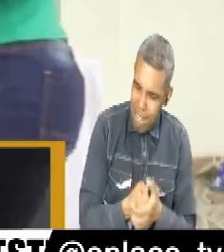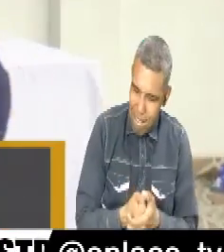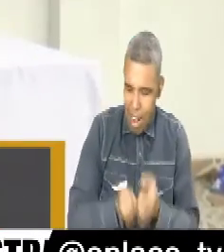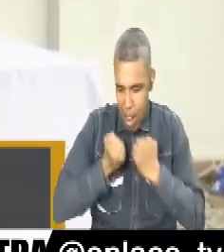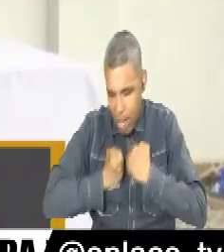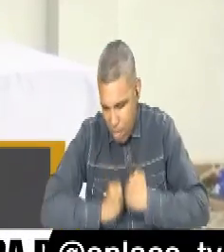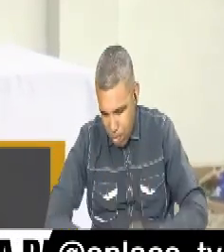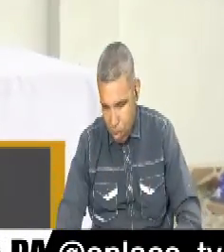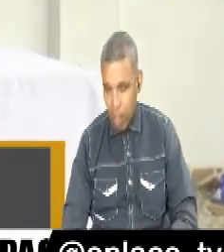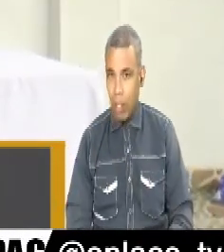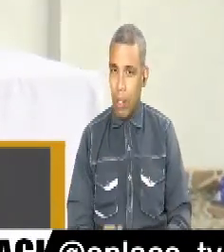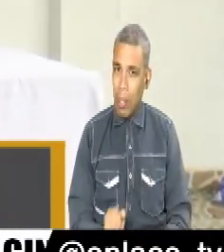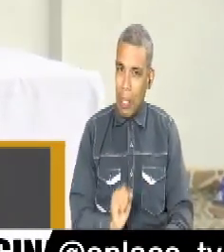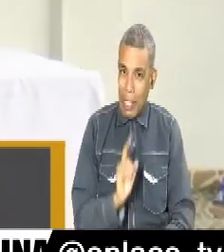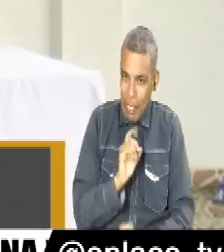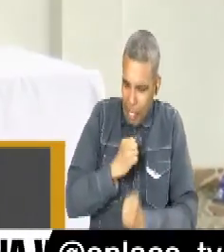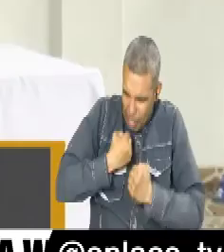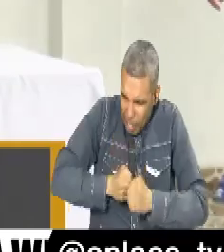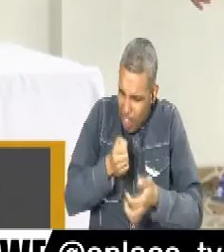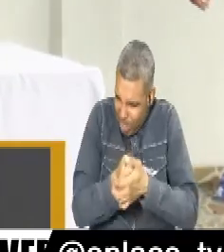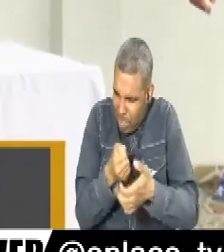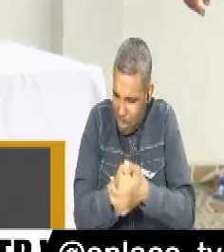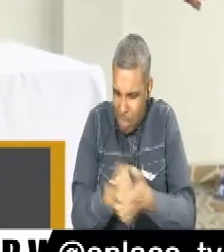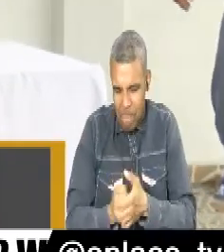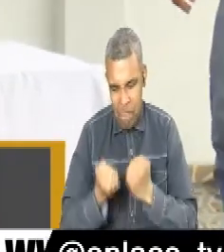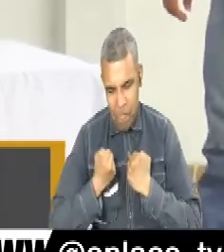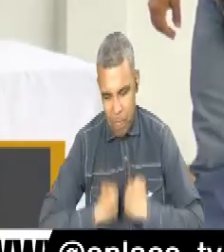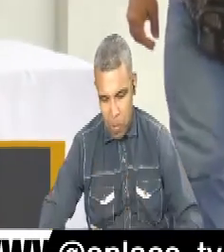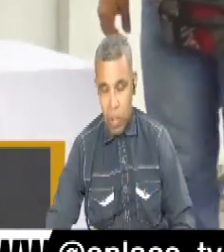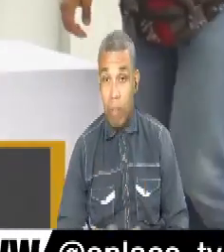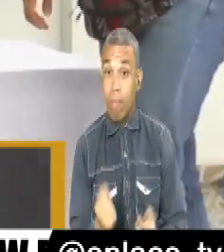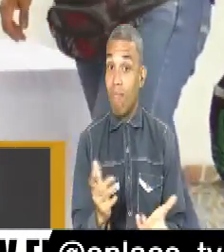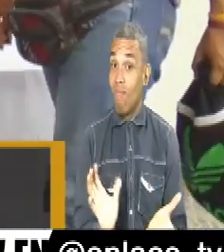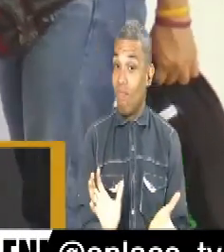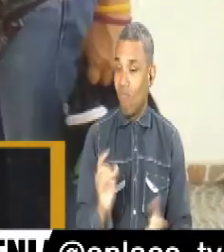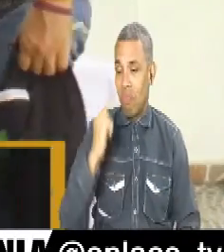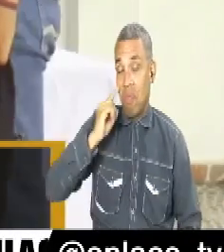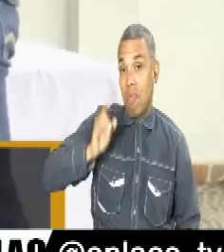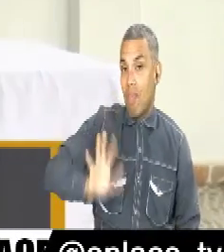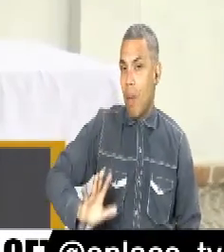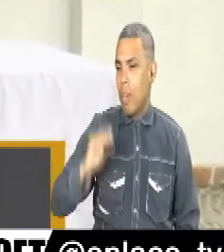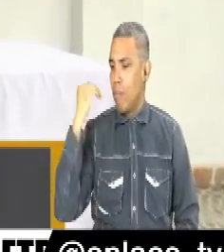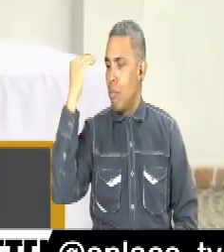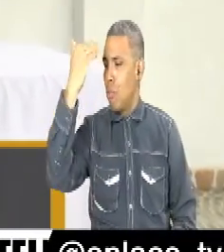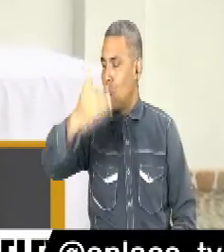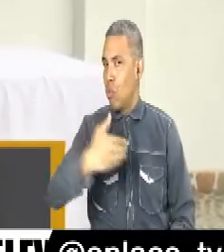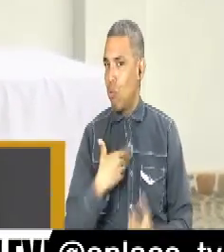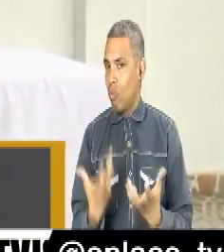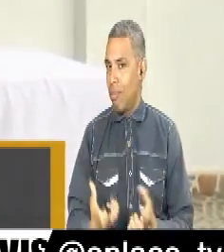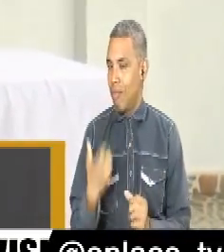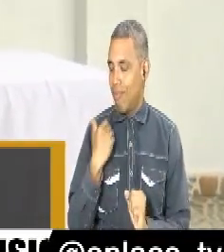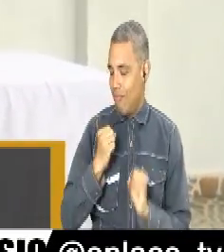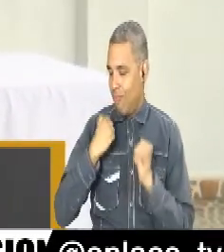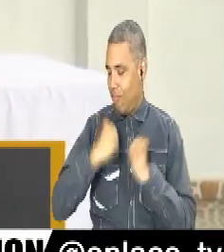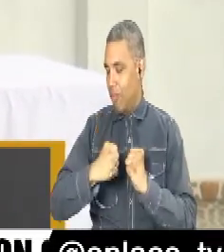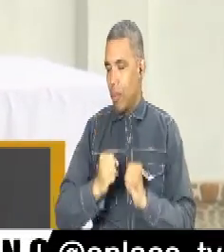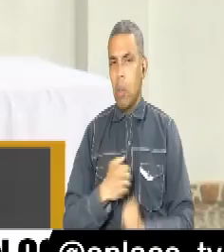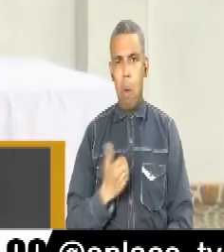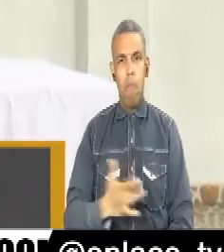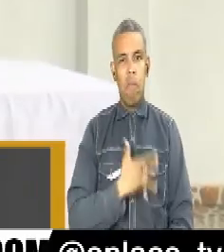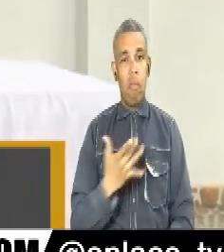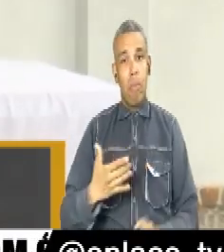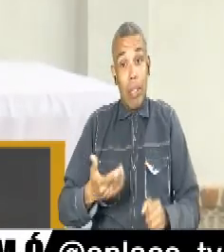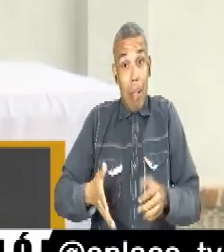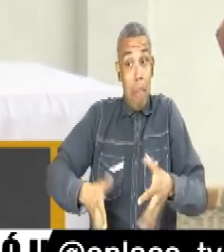pues le metemos a ver qué es lo que pasa. Y yo me sentí bien, me sentí